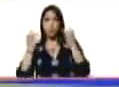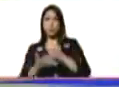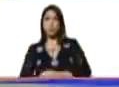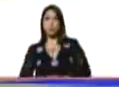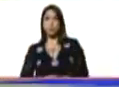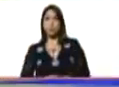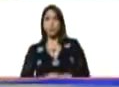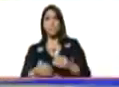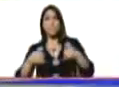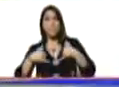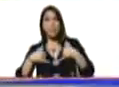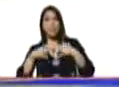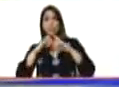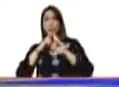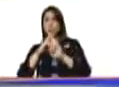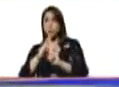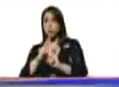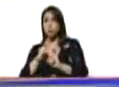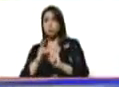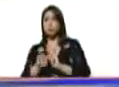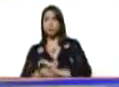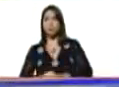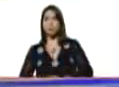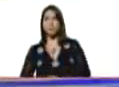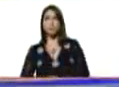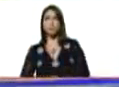sus propias respuestas